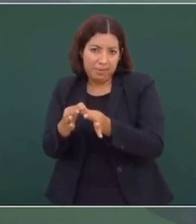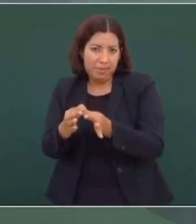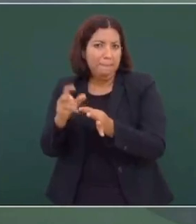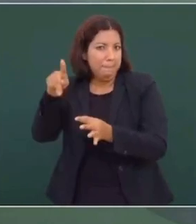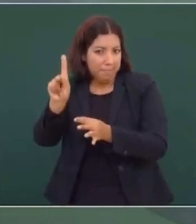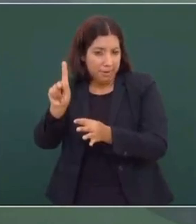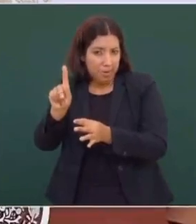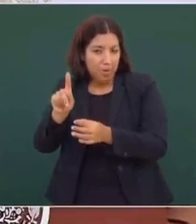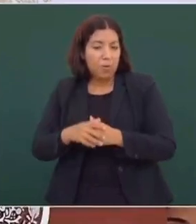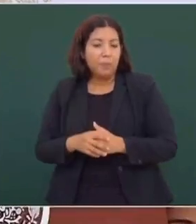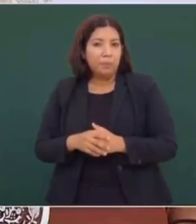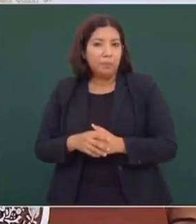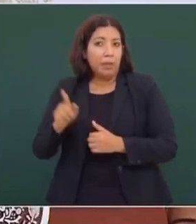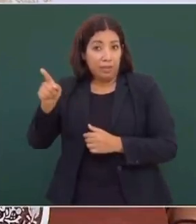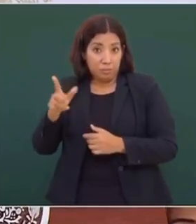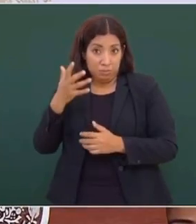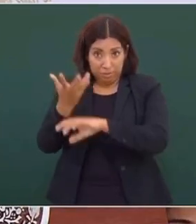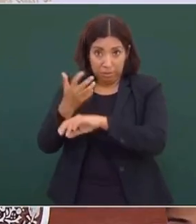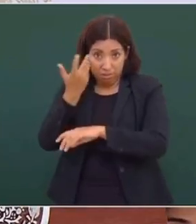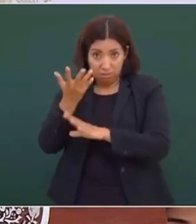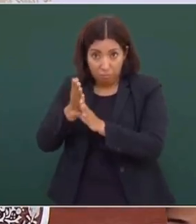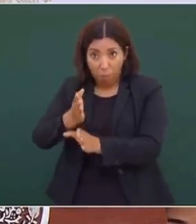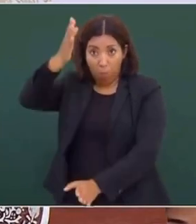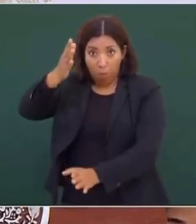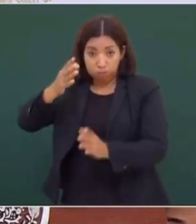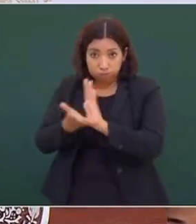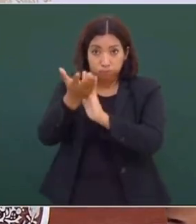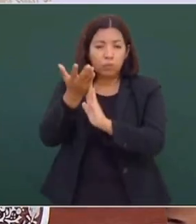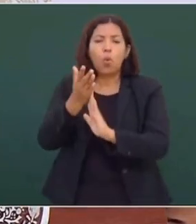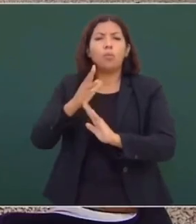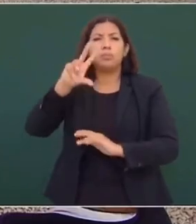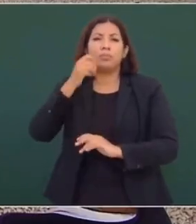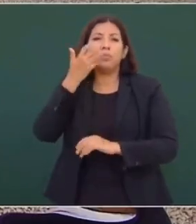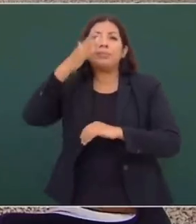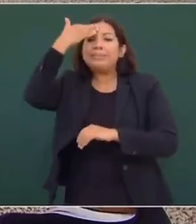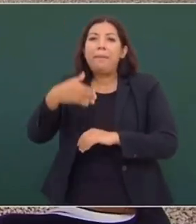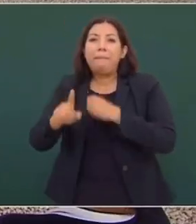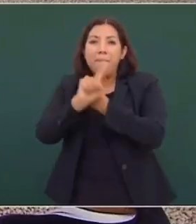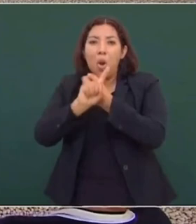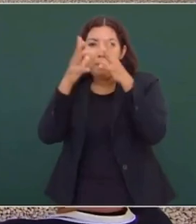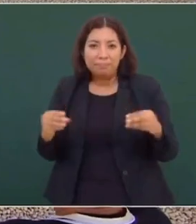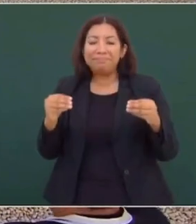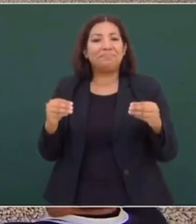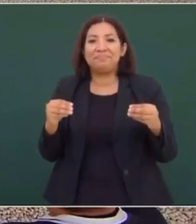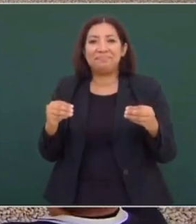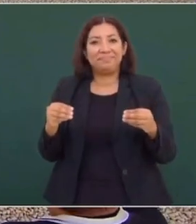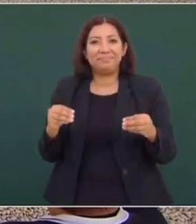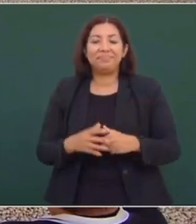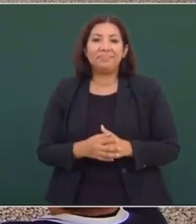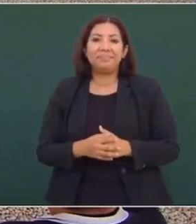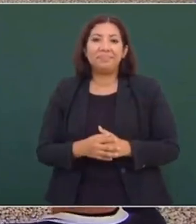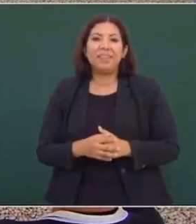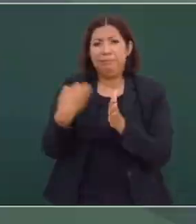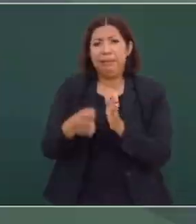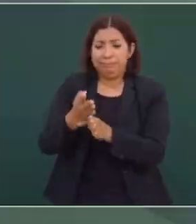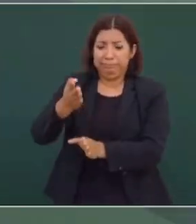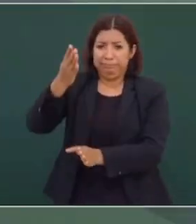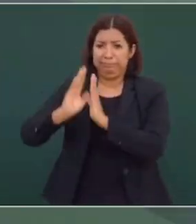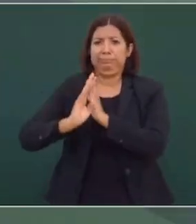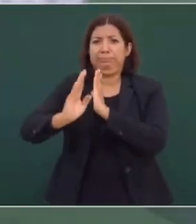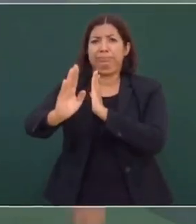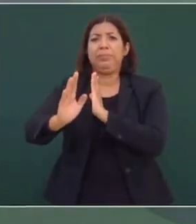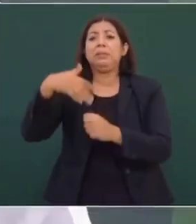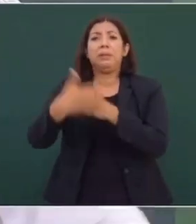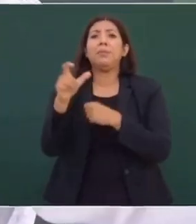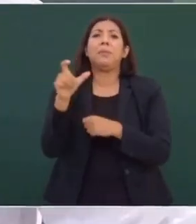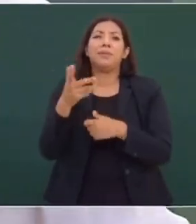acuerdo con la construcción de muros. Eso no resuelve nada. Es una medida más que nada publicitaria. Es pura